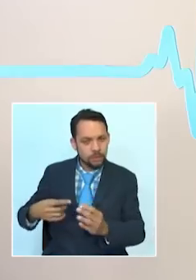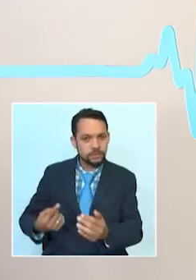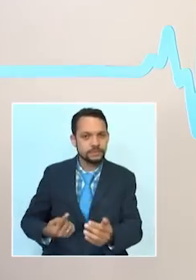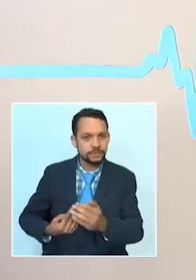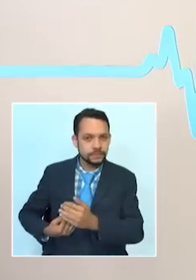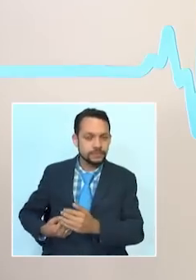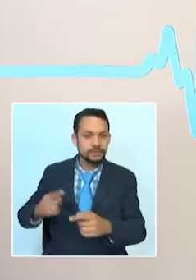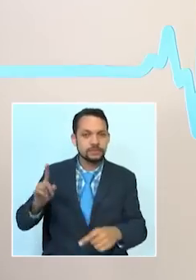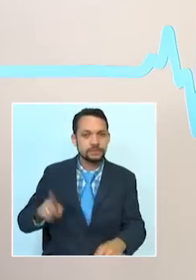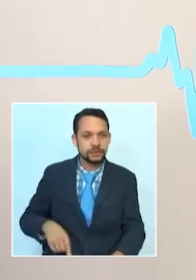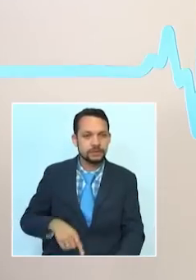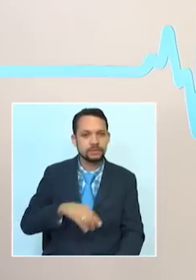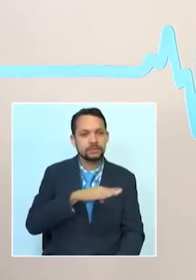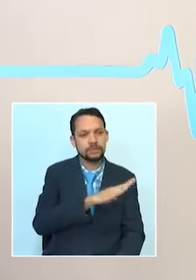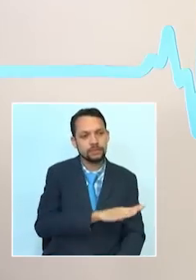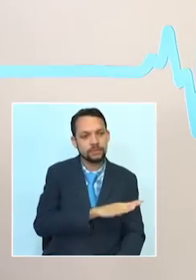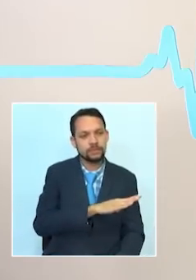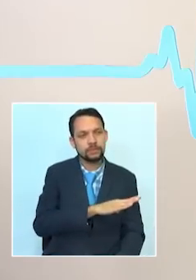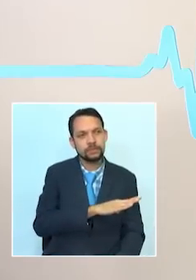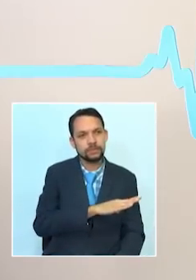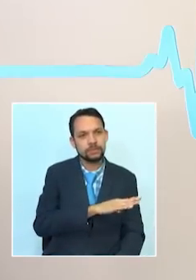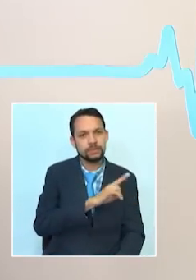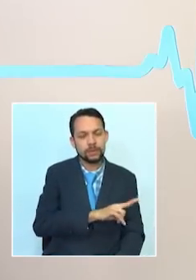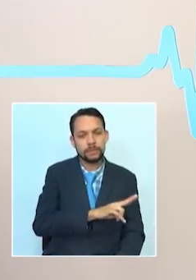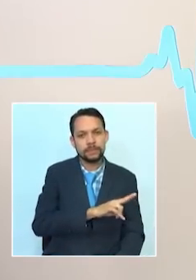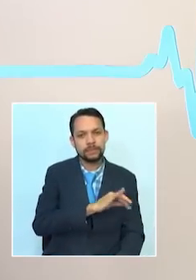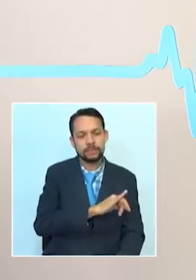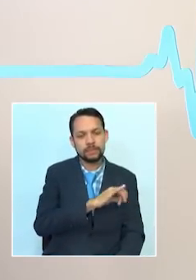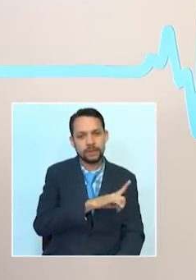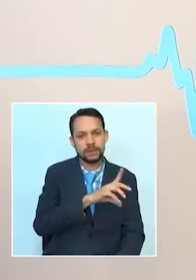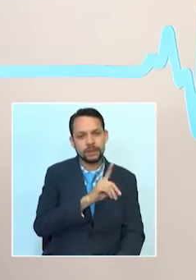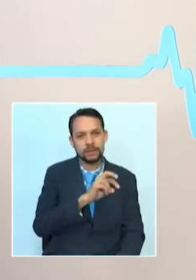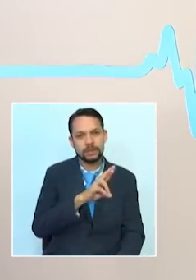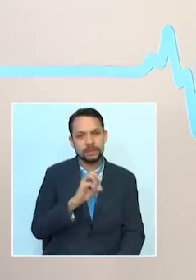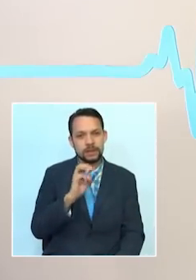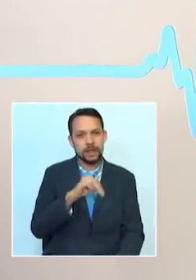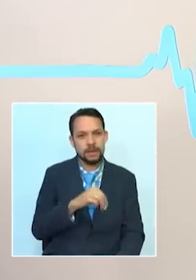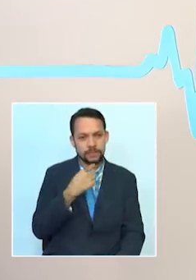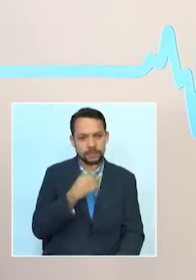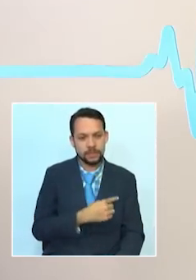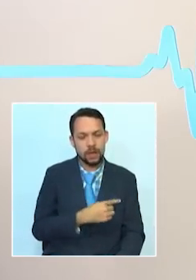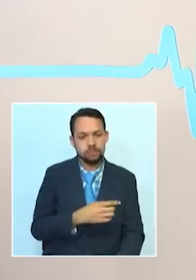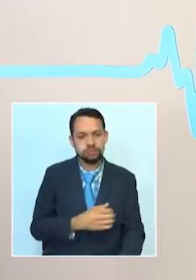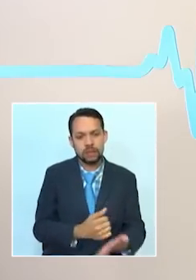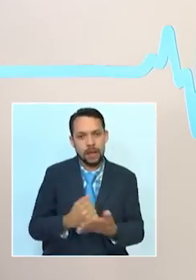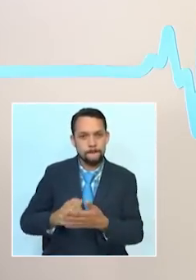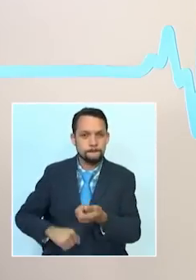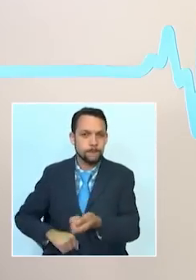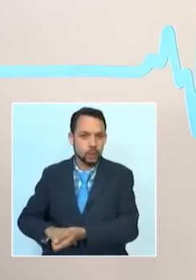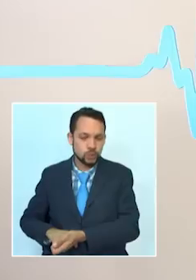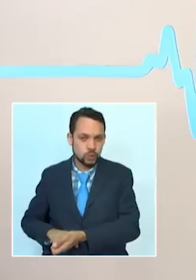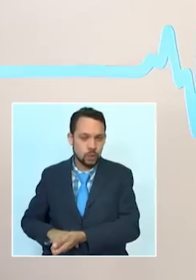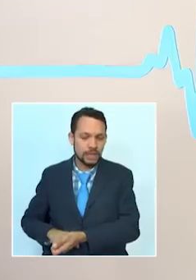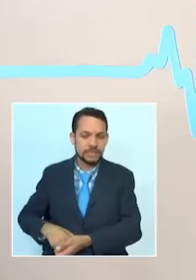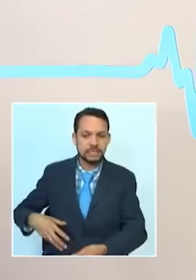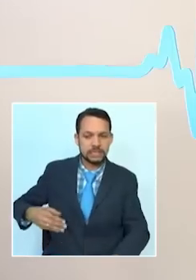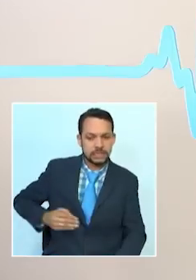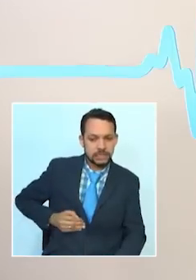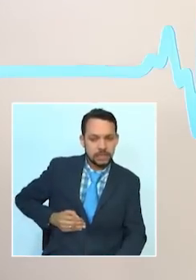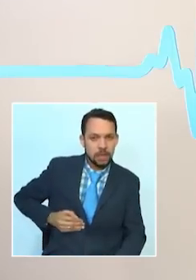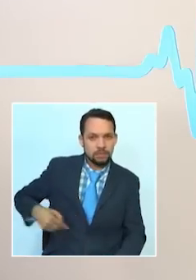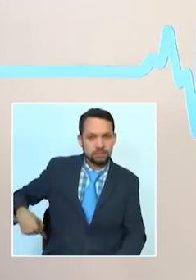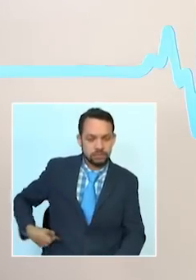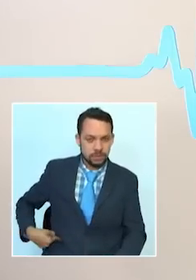bildren porque desde la medicina china el el riñón es la mamá del hígado y a veces el hígado se consume la energía del